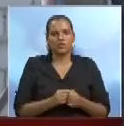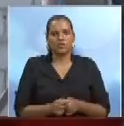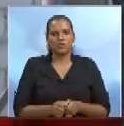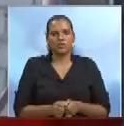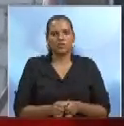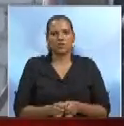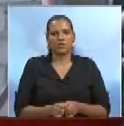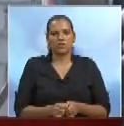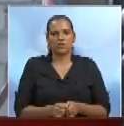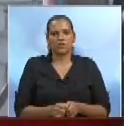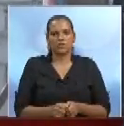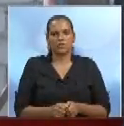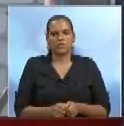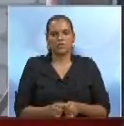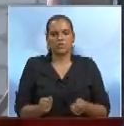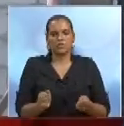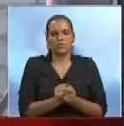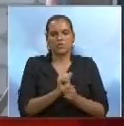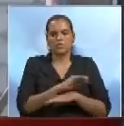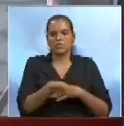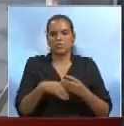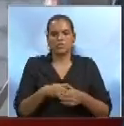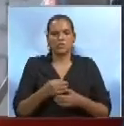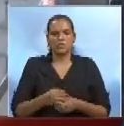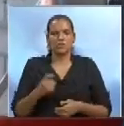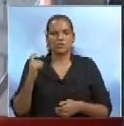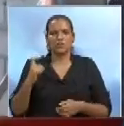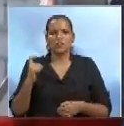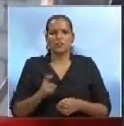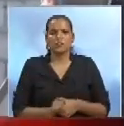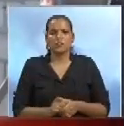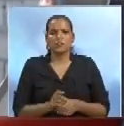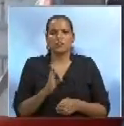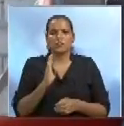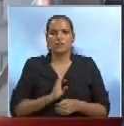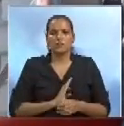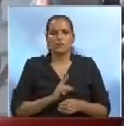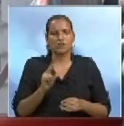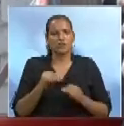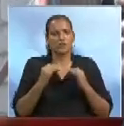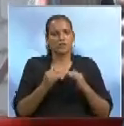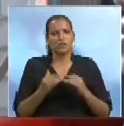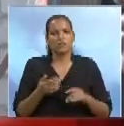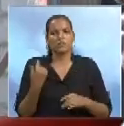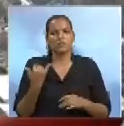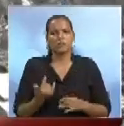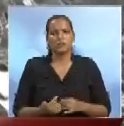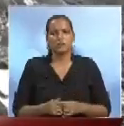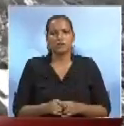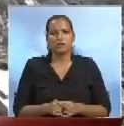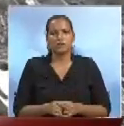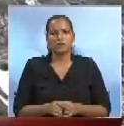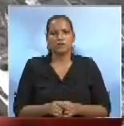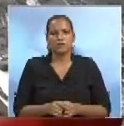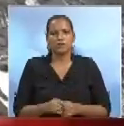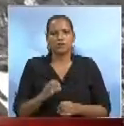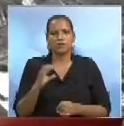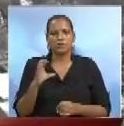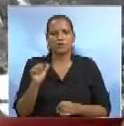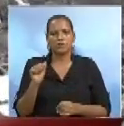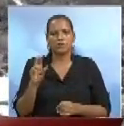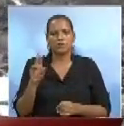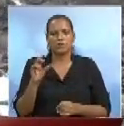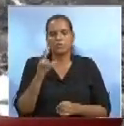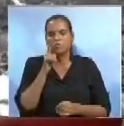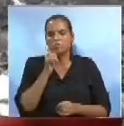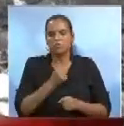acá con todas las medidas necesarias técnicas para que no vuelva a ocurrir esta situación. Carlos Andrade,